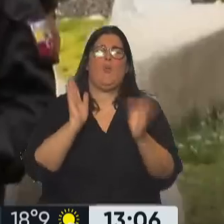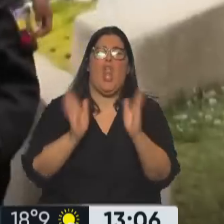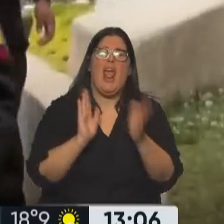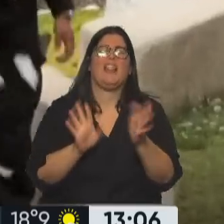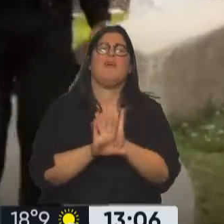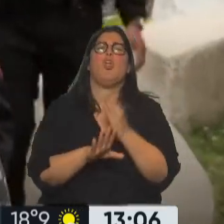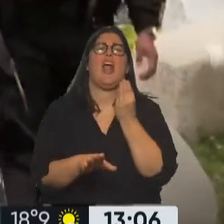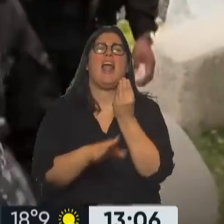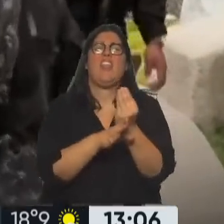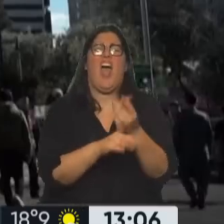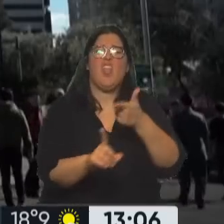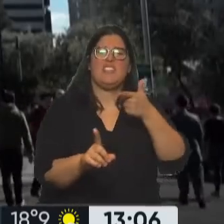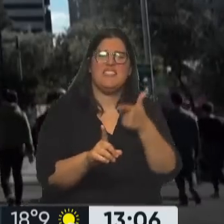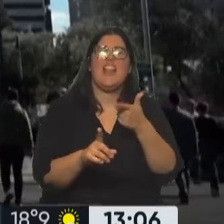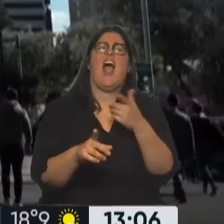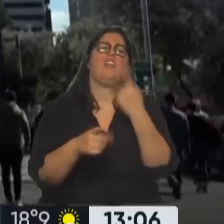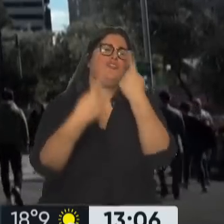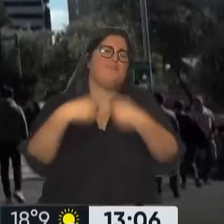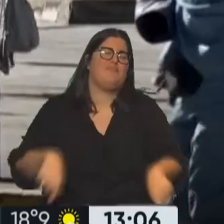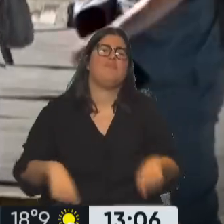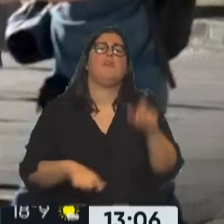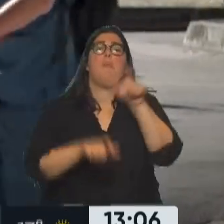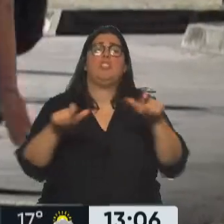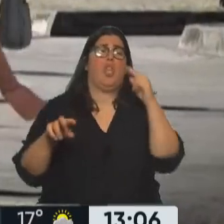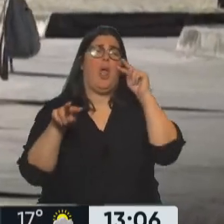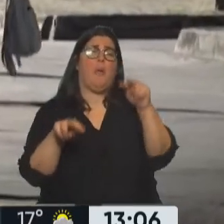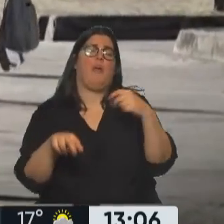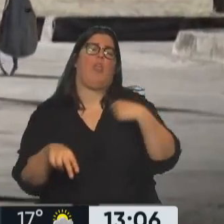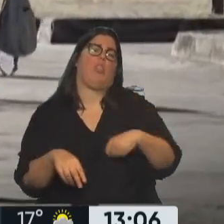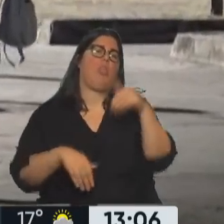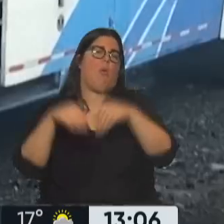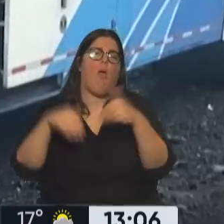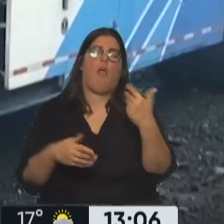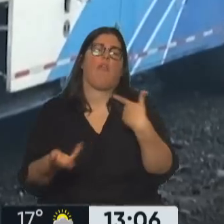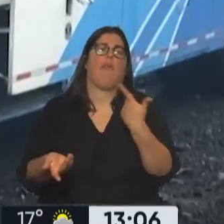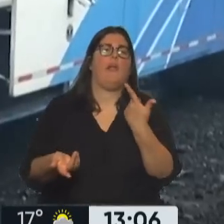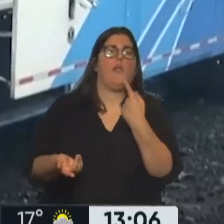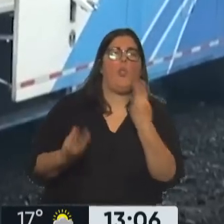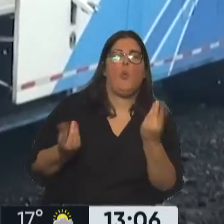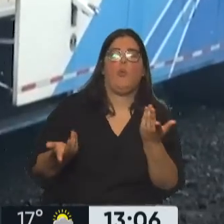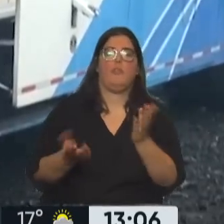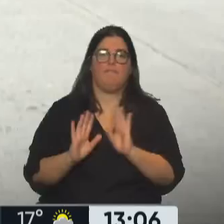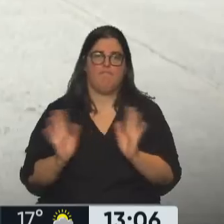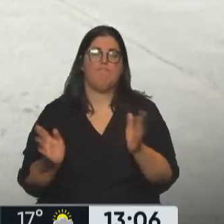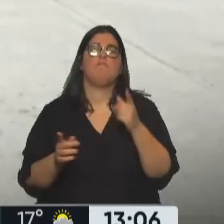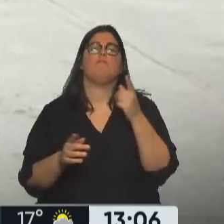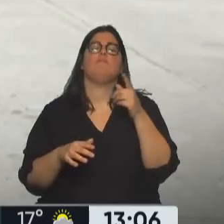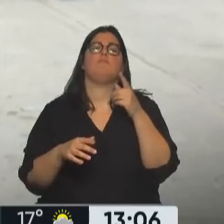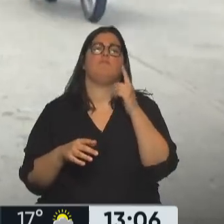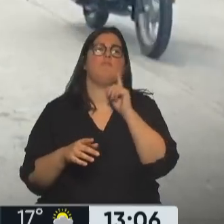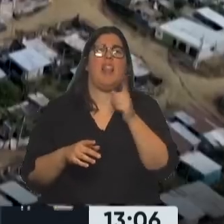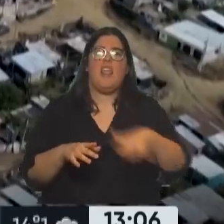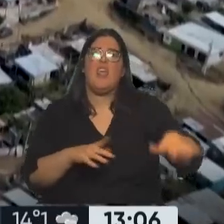perfil que condimentan un clima de apatía e indecisión por parte de la población. La inseguridad y la crisis económica son